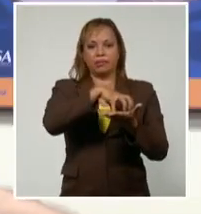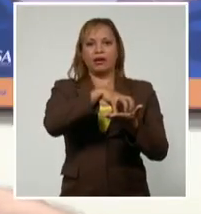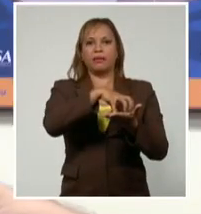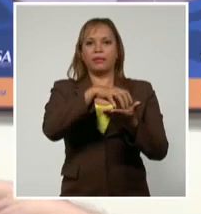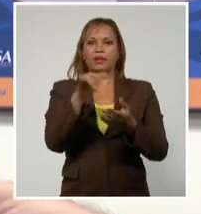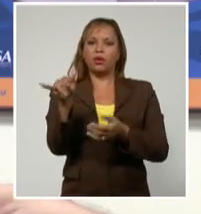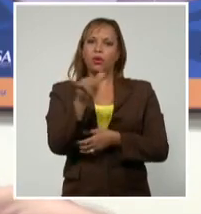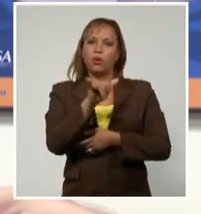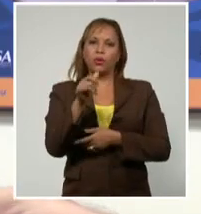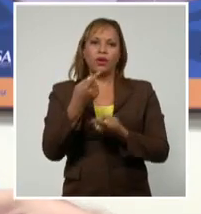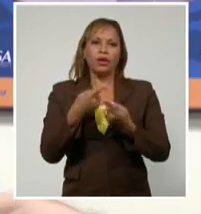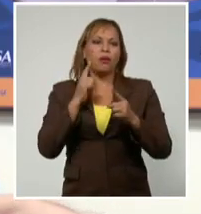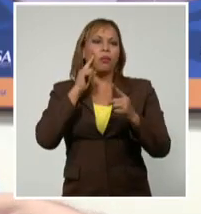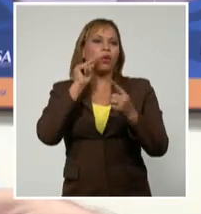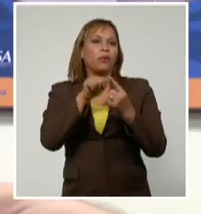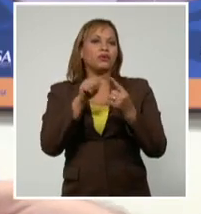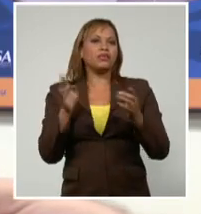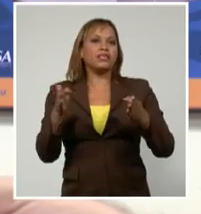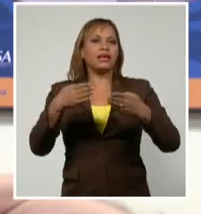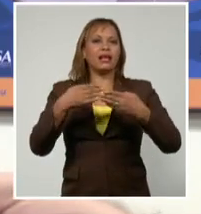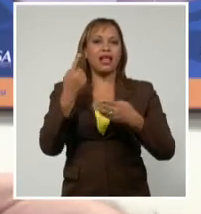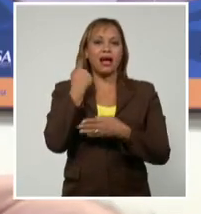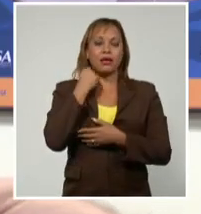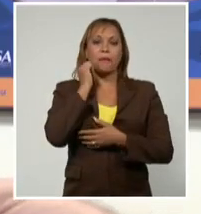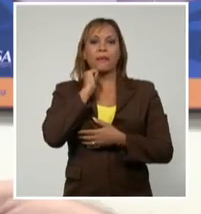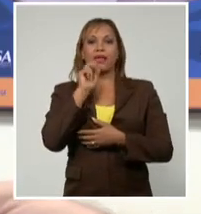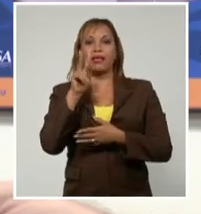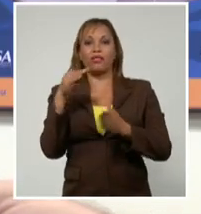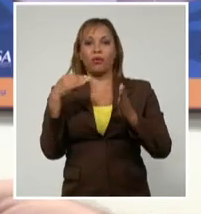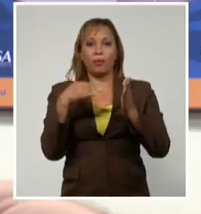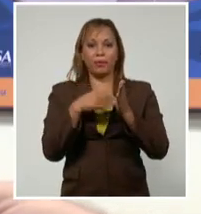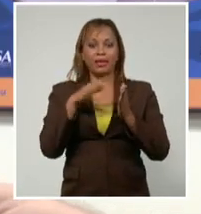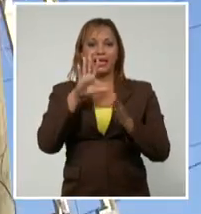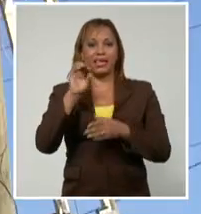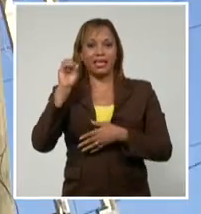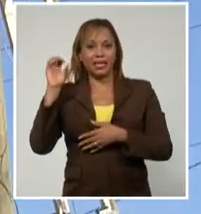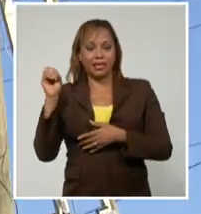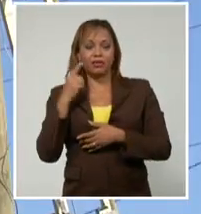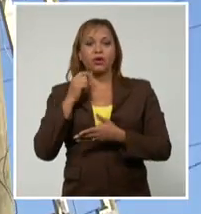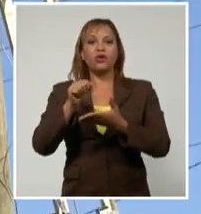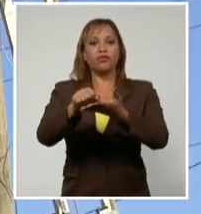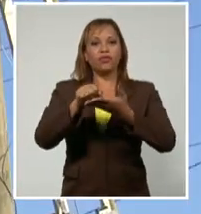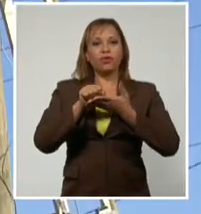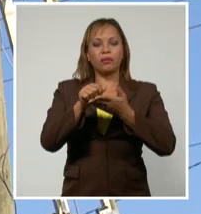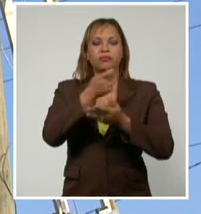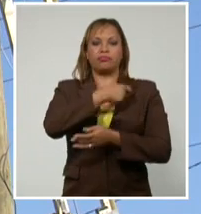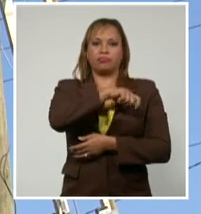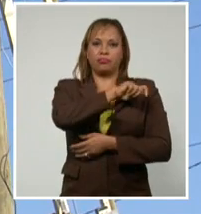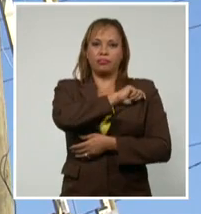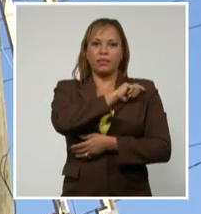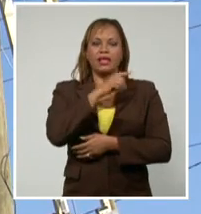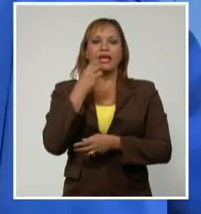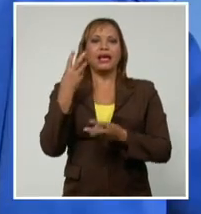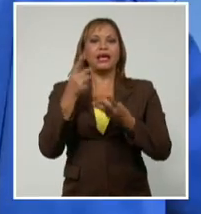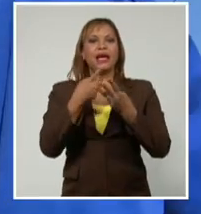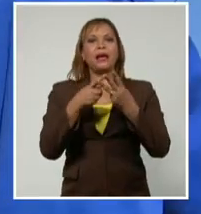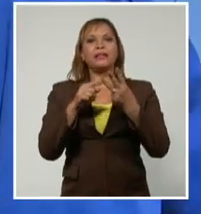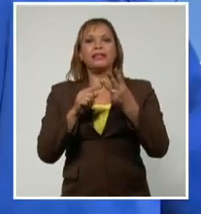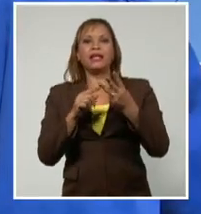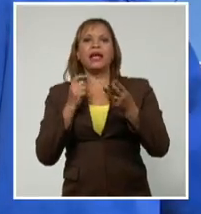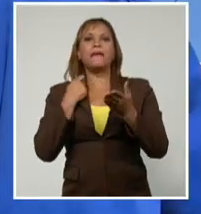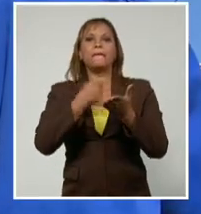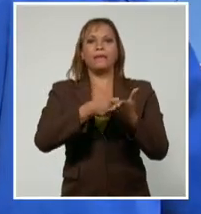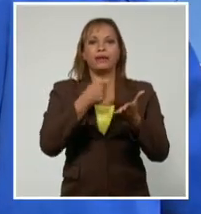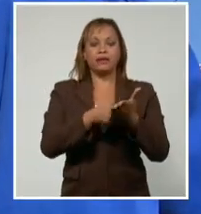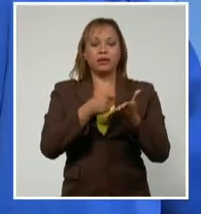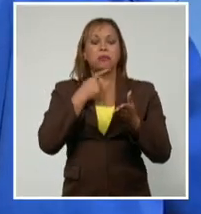propósito cerrar el año con más de 2.500 nuevos servicios para nuestra población. Hay tres grandes inversiones que se encuentran en